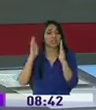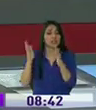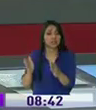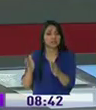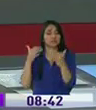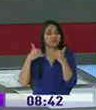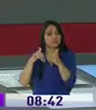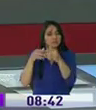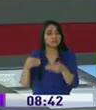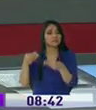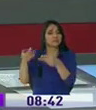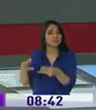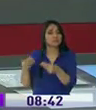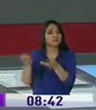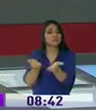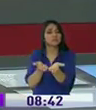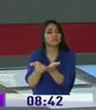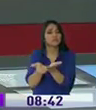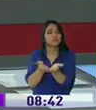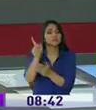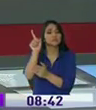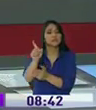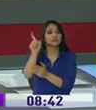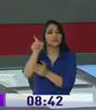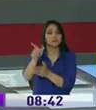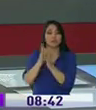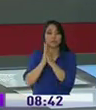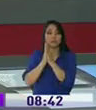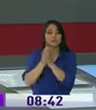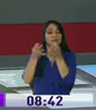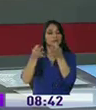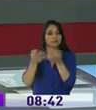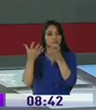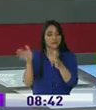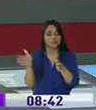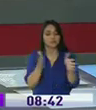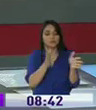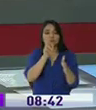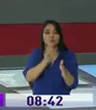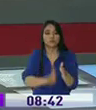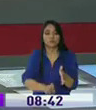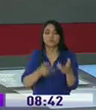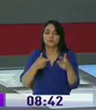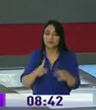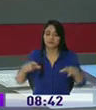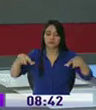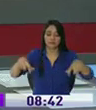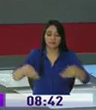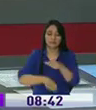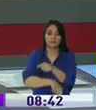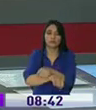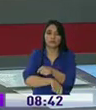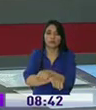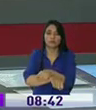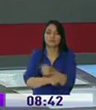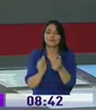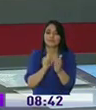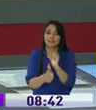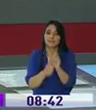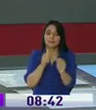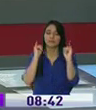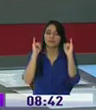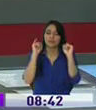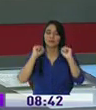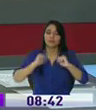seguir dando los servicios adecuados. Petitorio cumplido. Y en el sur, también lo propio, sur, norte, las canchas para la diversión,